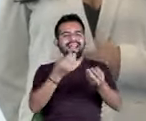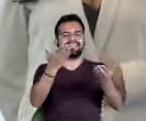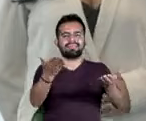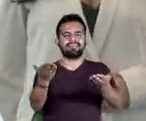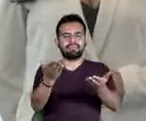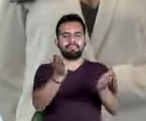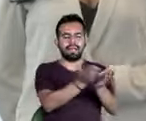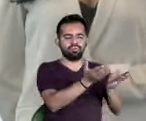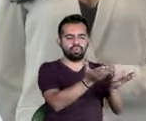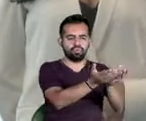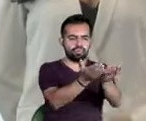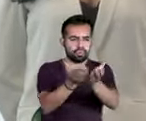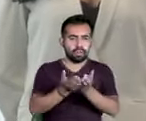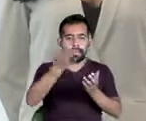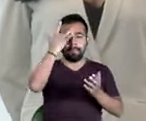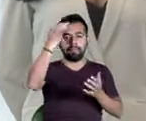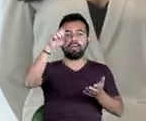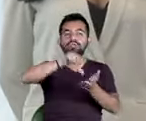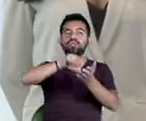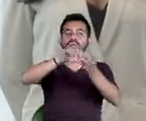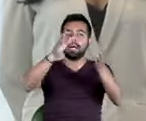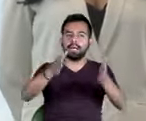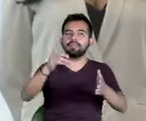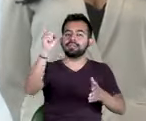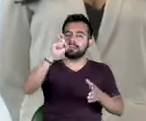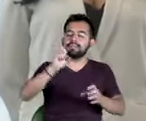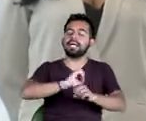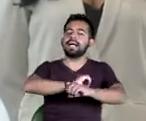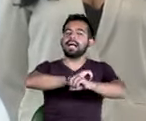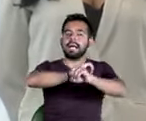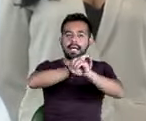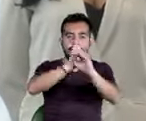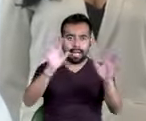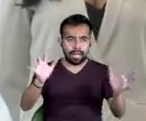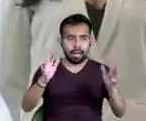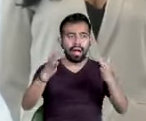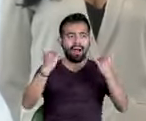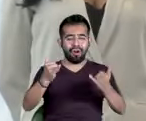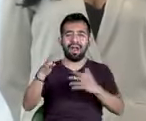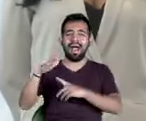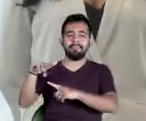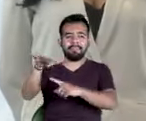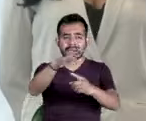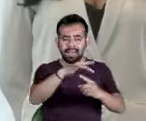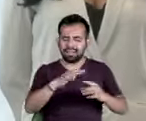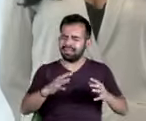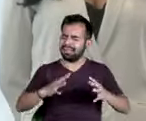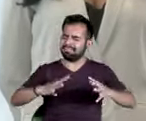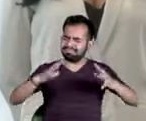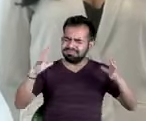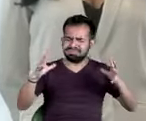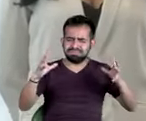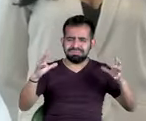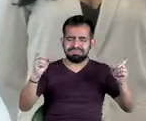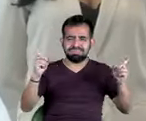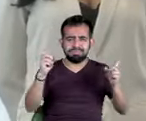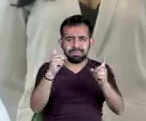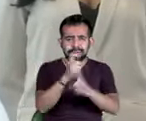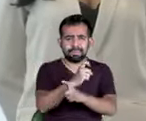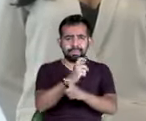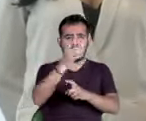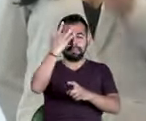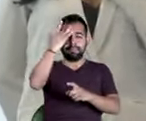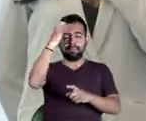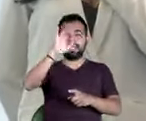proceso, porque ahí la ciudadanía tiene que estar clara de la bomba de tiempo ambiental que tiene Quito. Quito tiene una bomba ambiental con el INGA